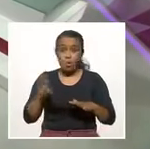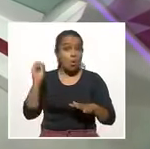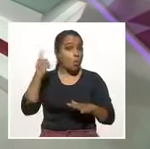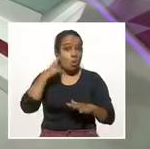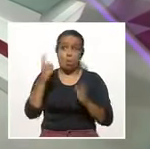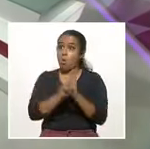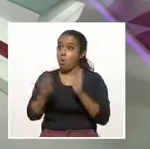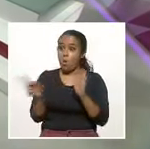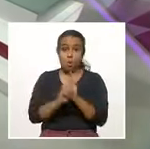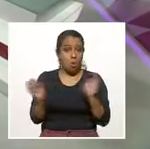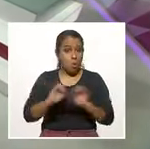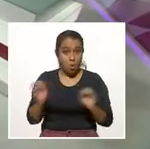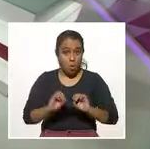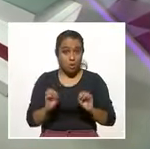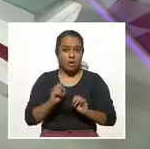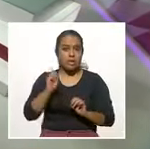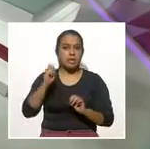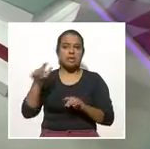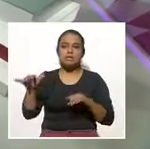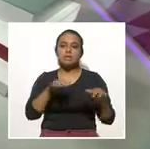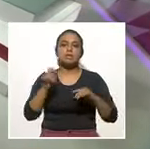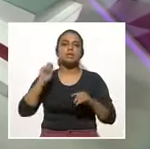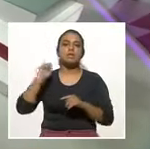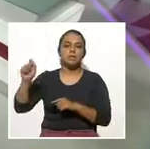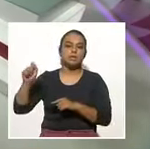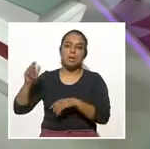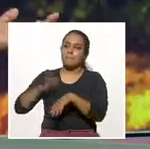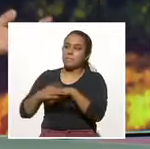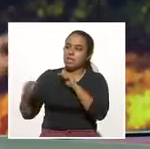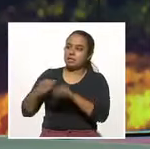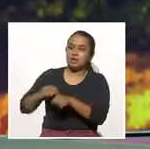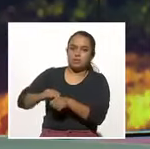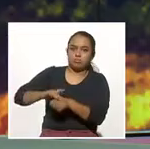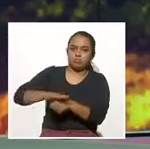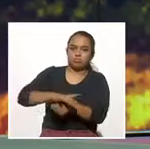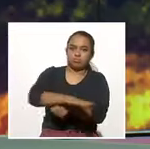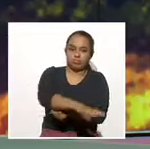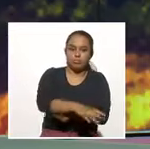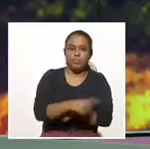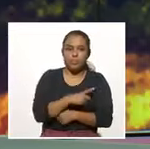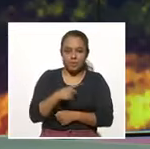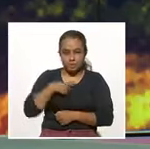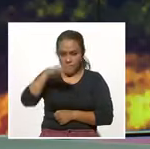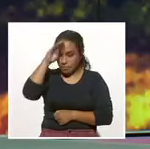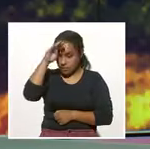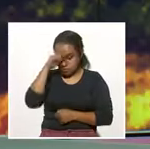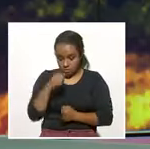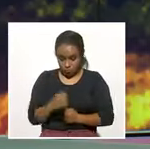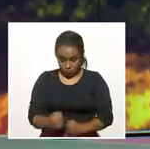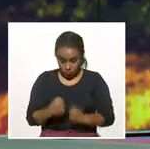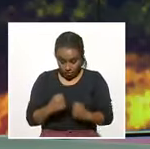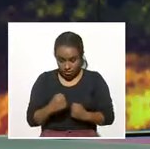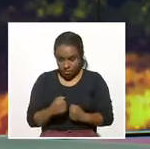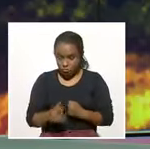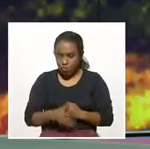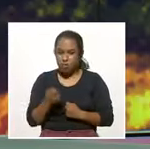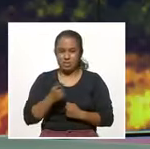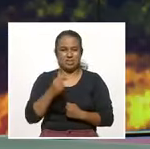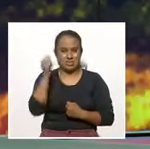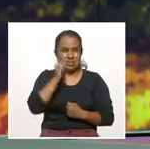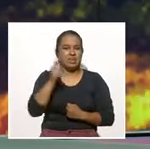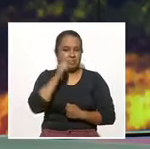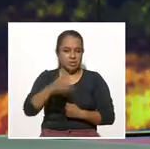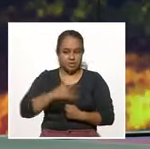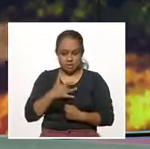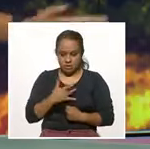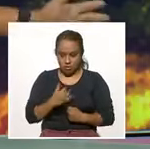alerta sísmica, eso me indicaría que el sismo viene de una zona mucho más cercana. ¿Sí? Evalúo, es de alta intensidad porque se percibe que es